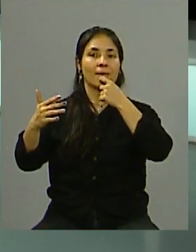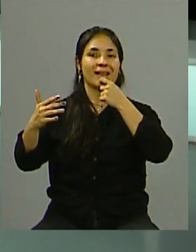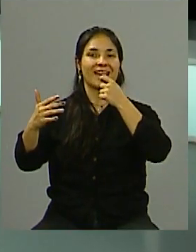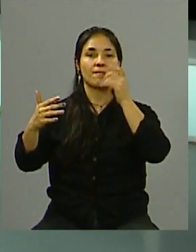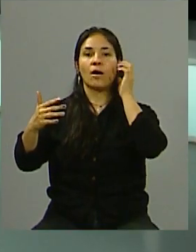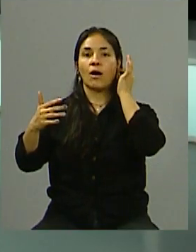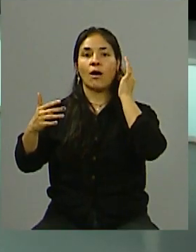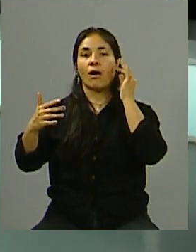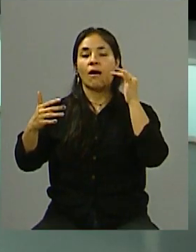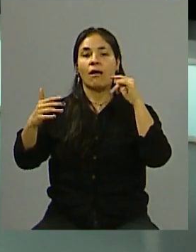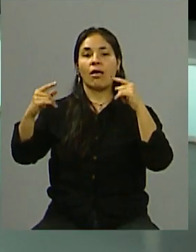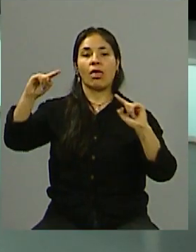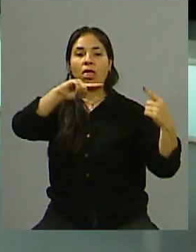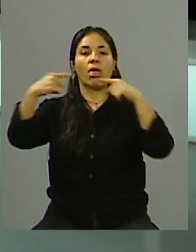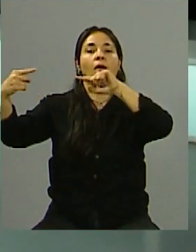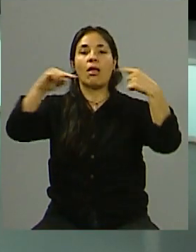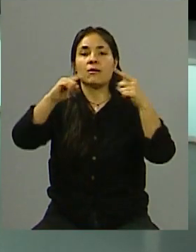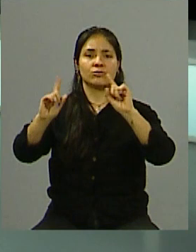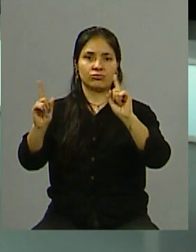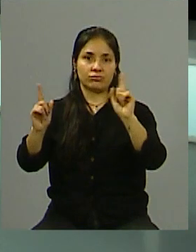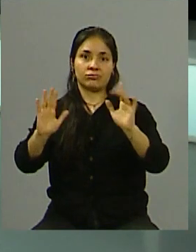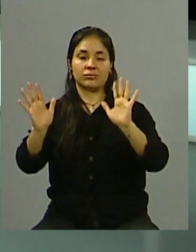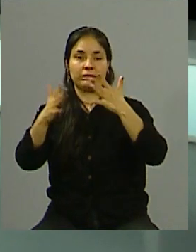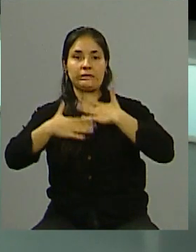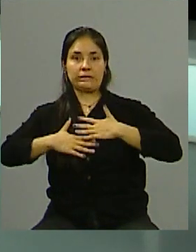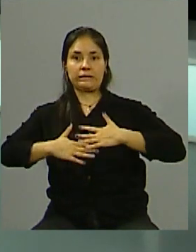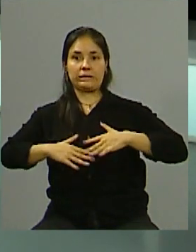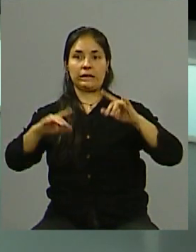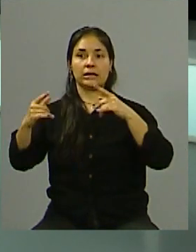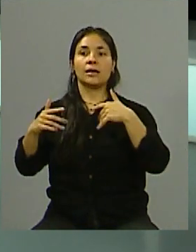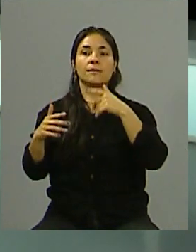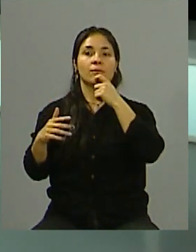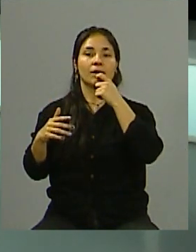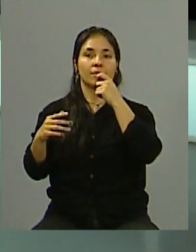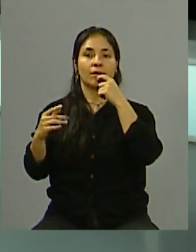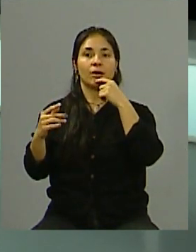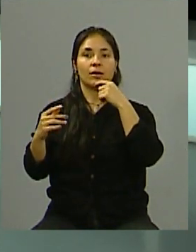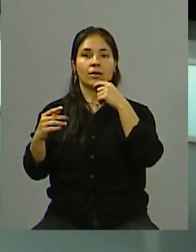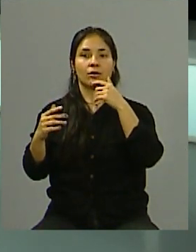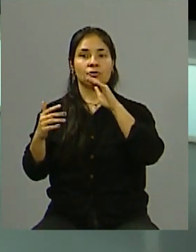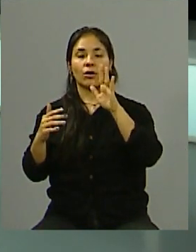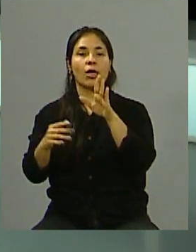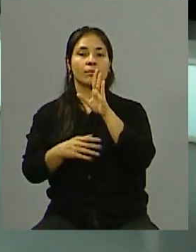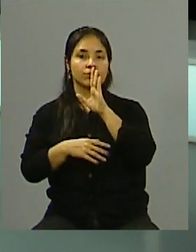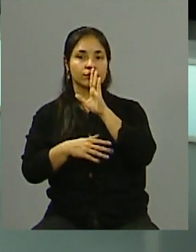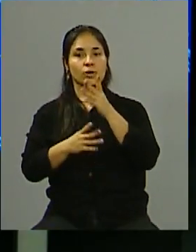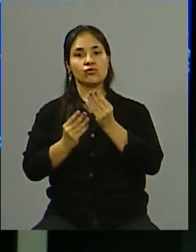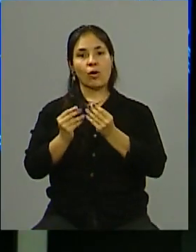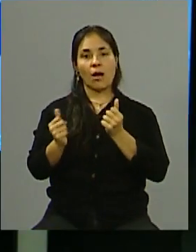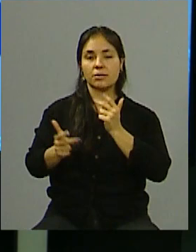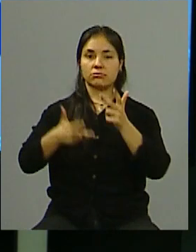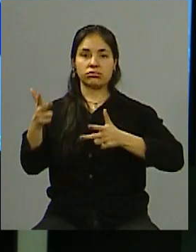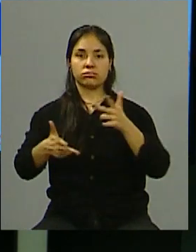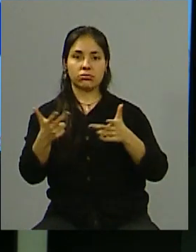picudeo que uno imaginaba que podía haber, ese enfrentamiento quizás un poco más rico, porque estaban todos muy medidos. Sí, sí. Pasa